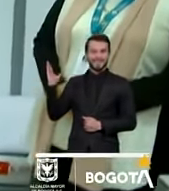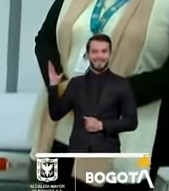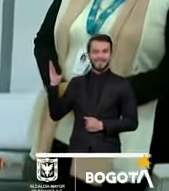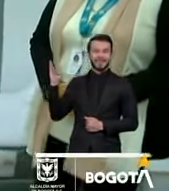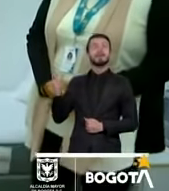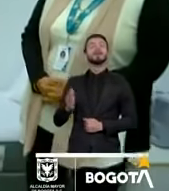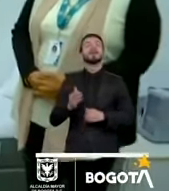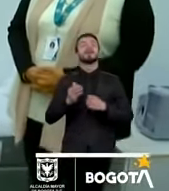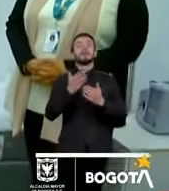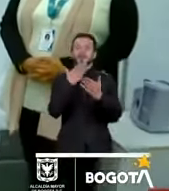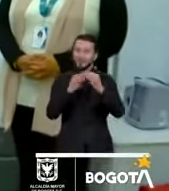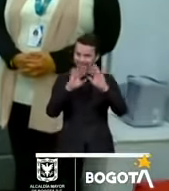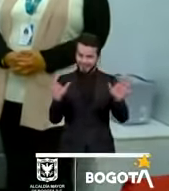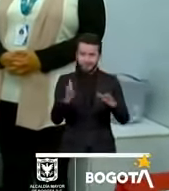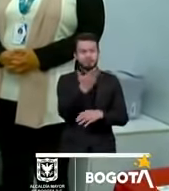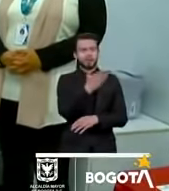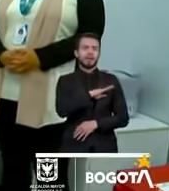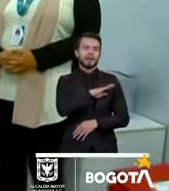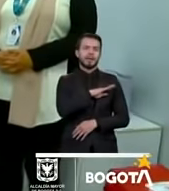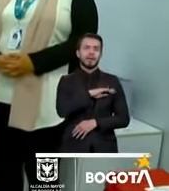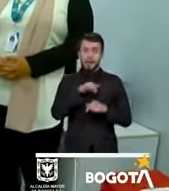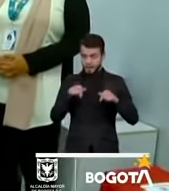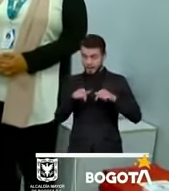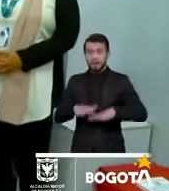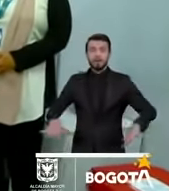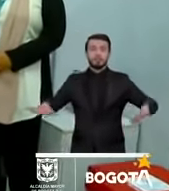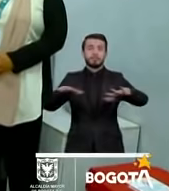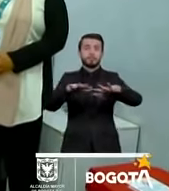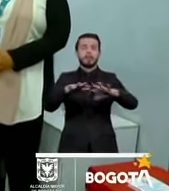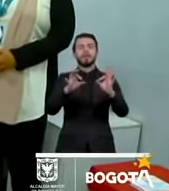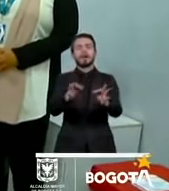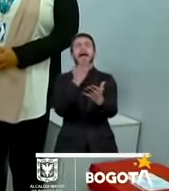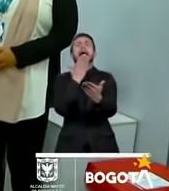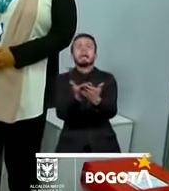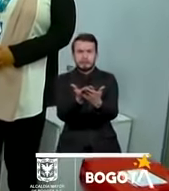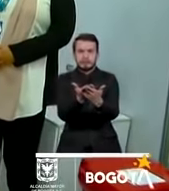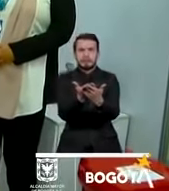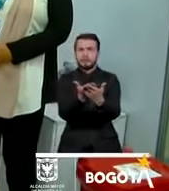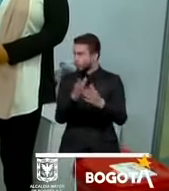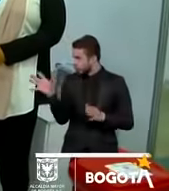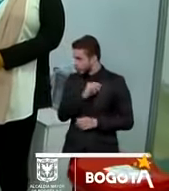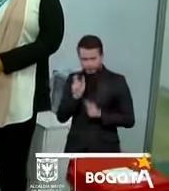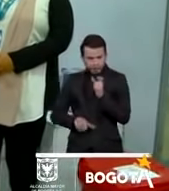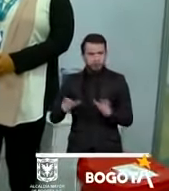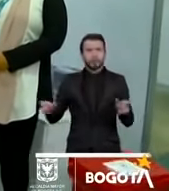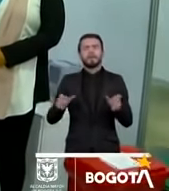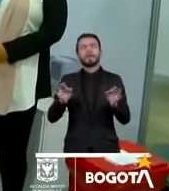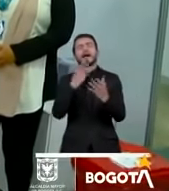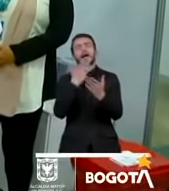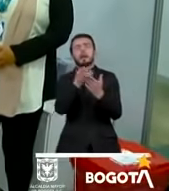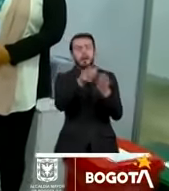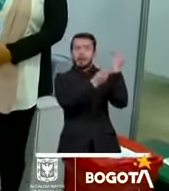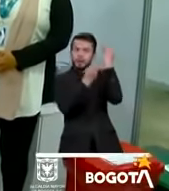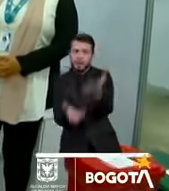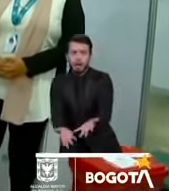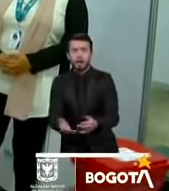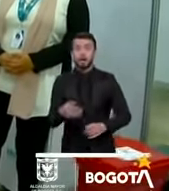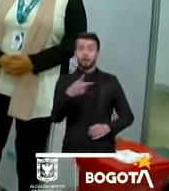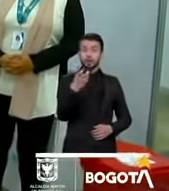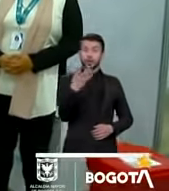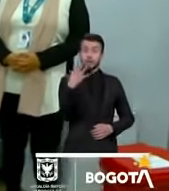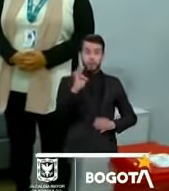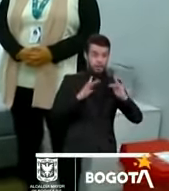Red de Centro Oriente. Queremos agradecerle este hermoso e importantísimo aporte. Son 250